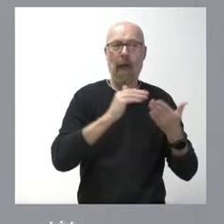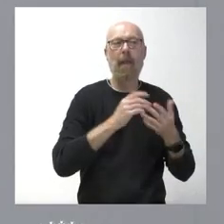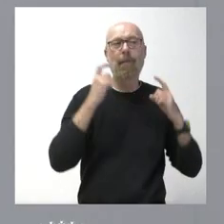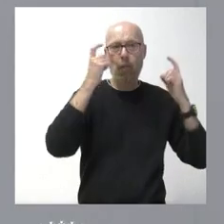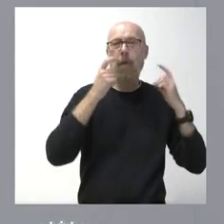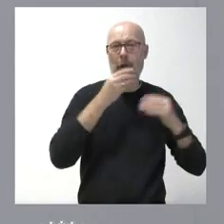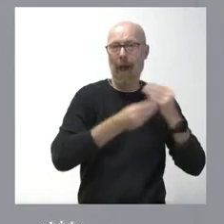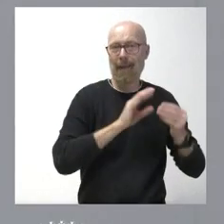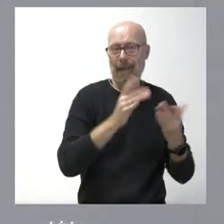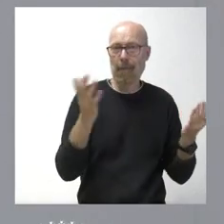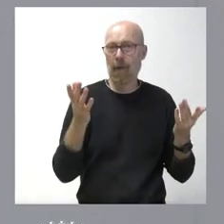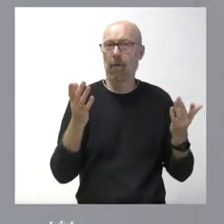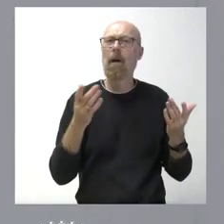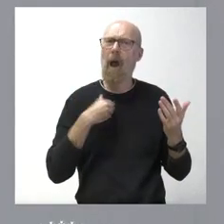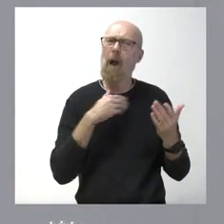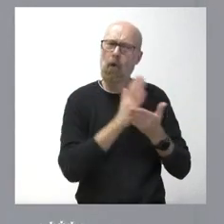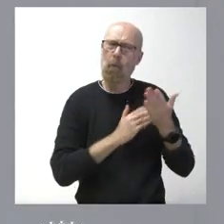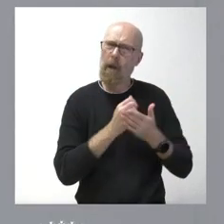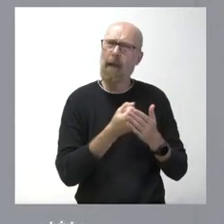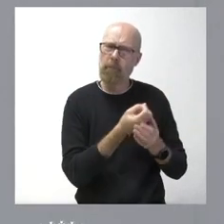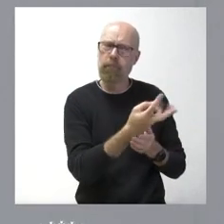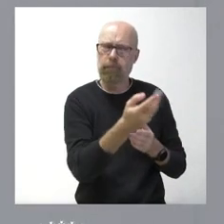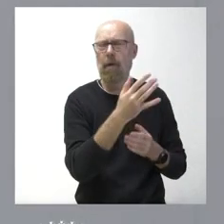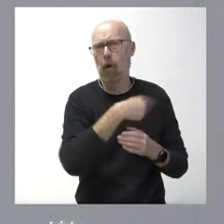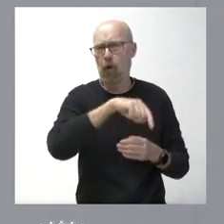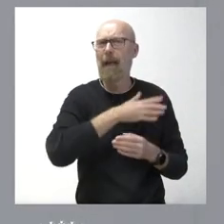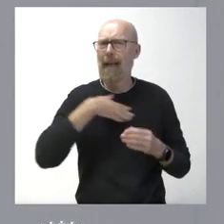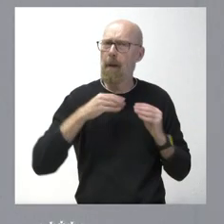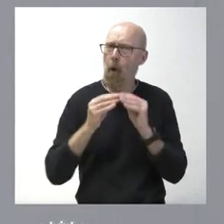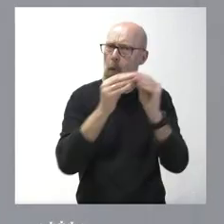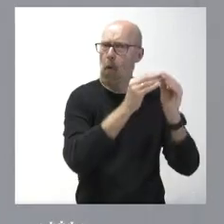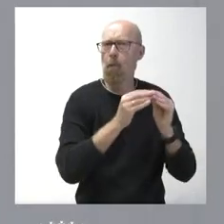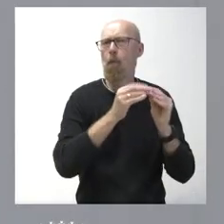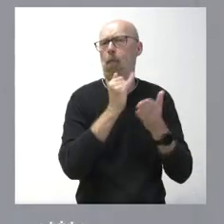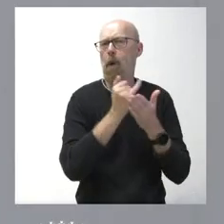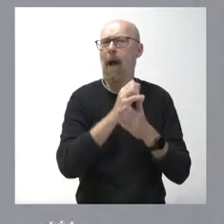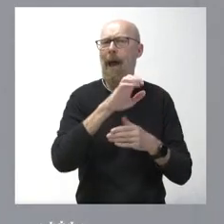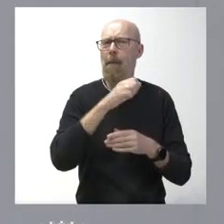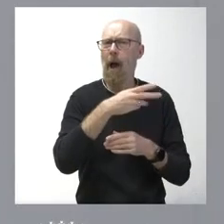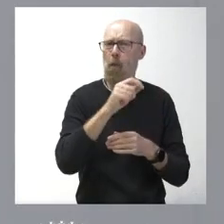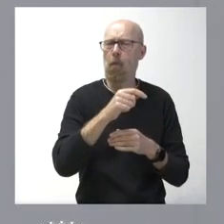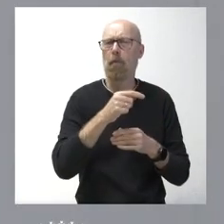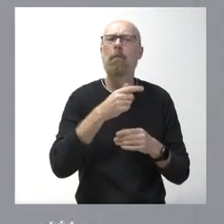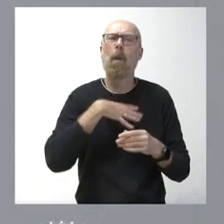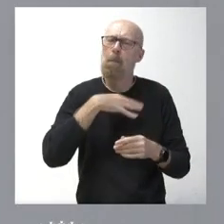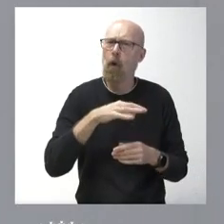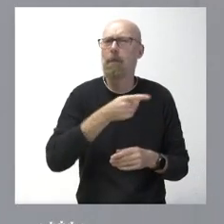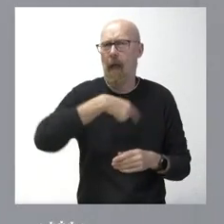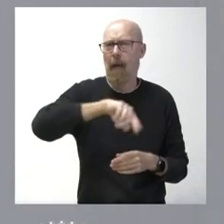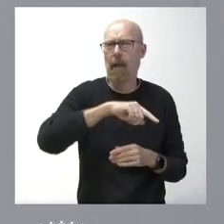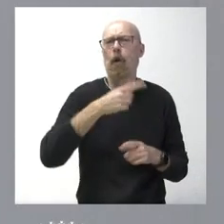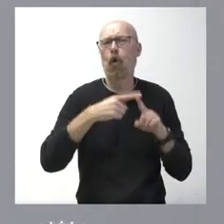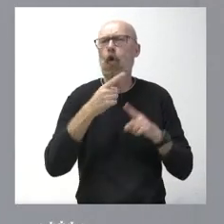autónomas que queremos avanzar hacia nu común dentro de nuestras competencias dentro de nuestras posibilidades somos conscientes que hay cuestiones que